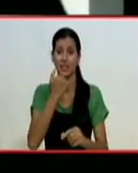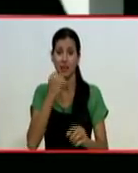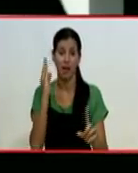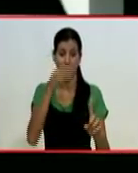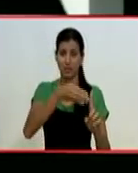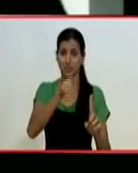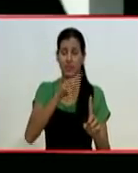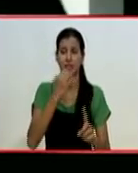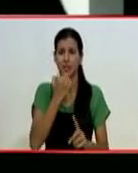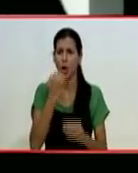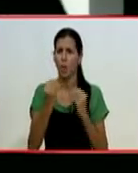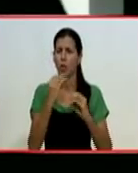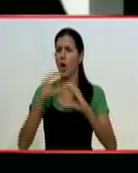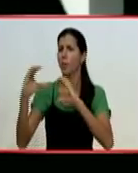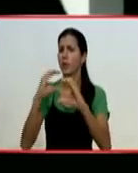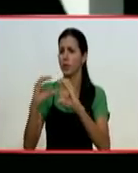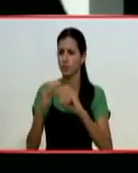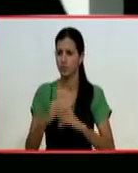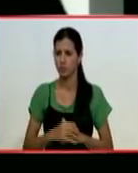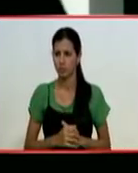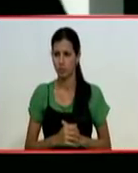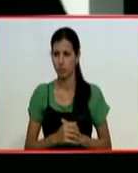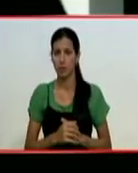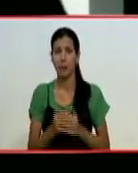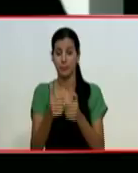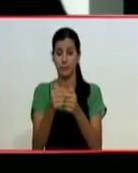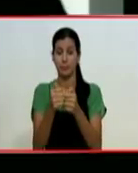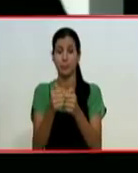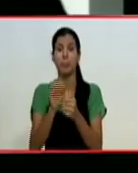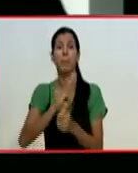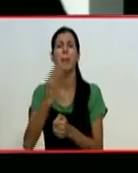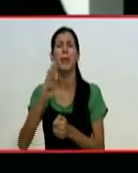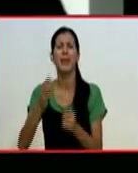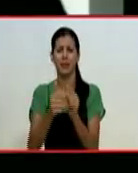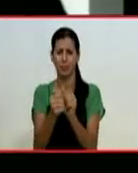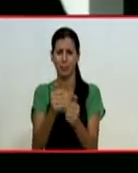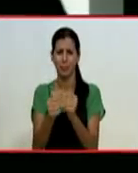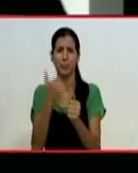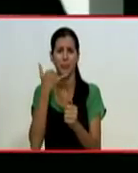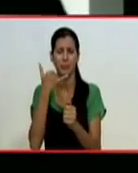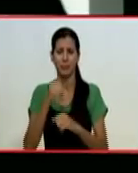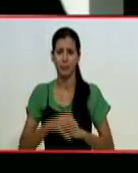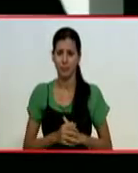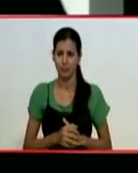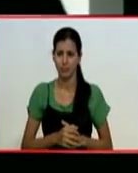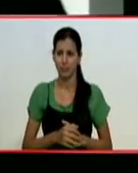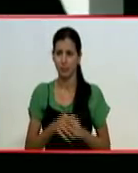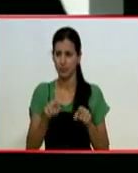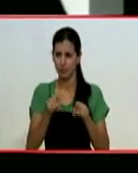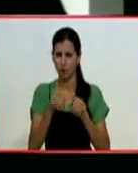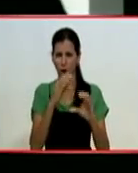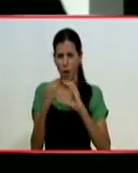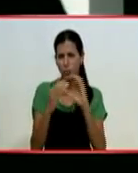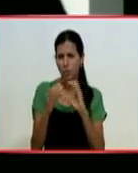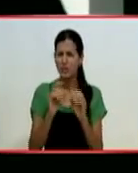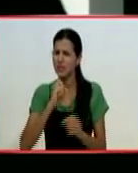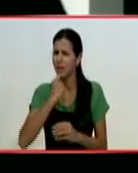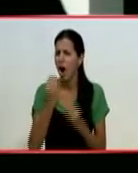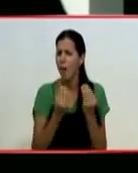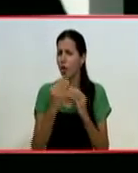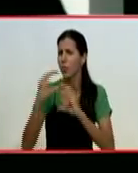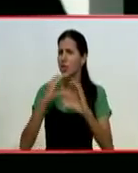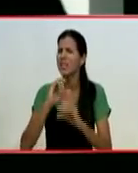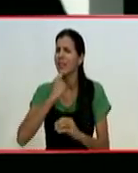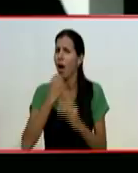se comunicaban ustedes? Por PIN. Por PIN. Ah, pero ¿qué tipo de comunicación clandestina utilizaban